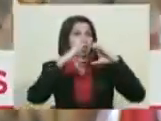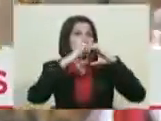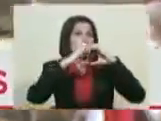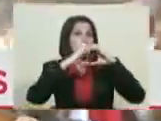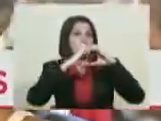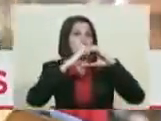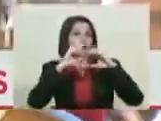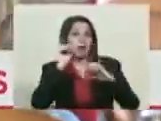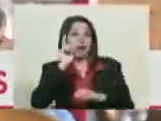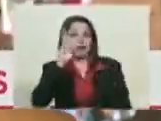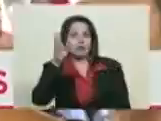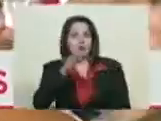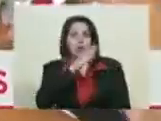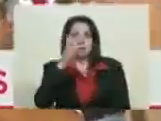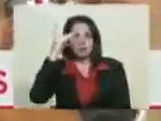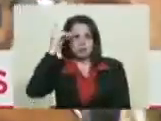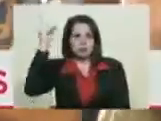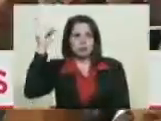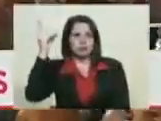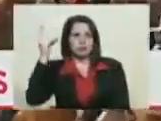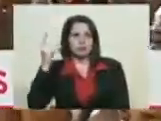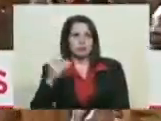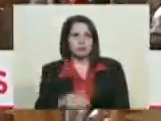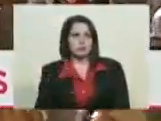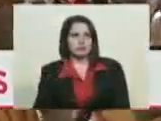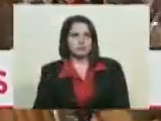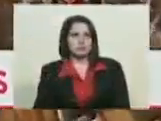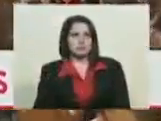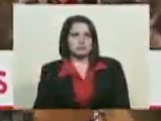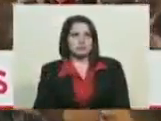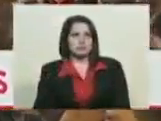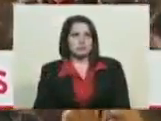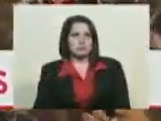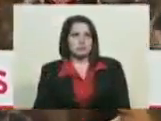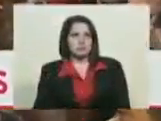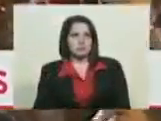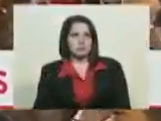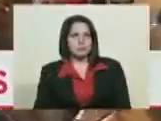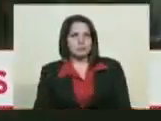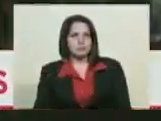Dios la bendiga! ¡Que Dios los bendiga a los niños y a las niñas!